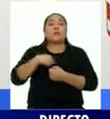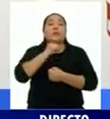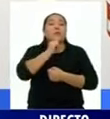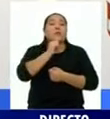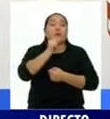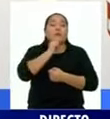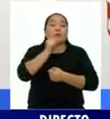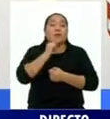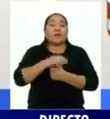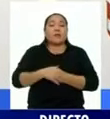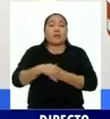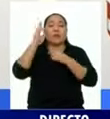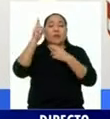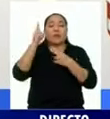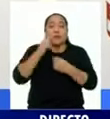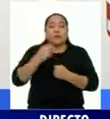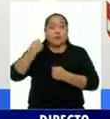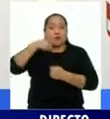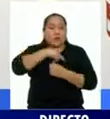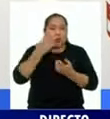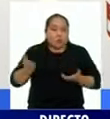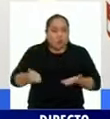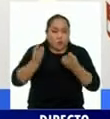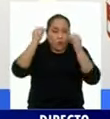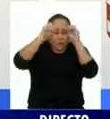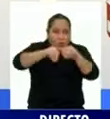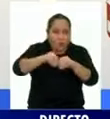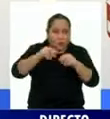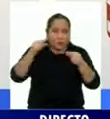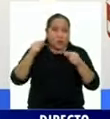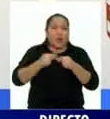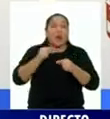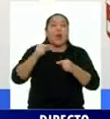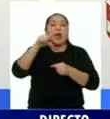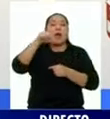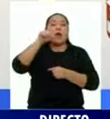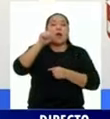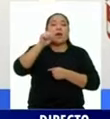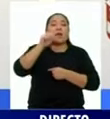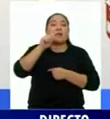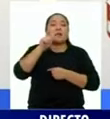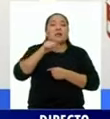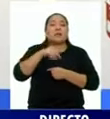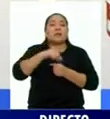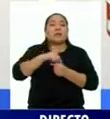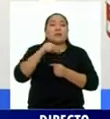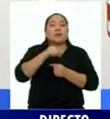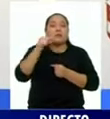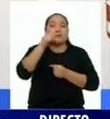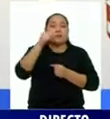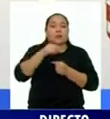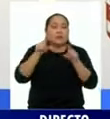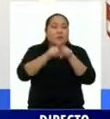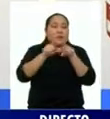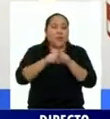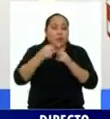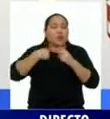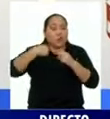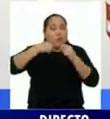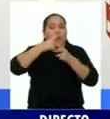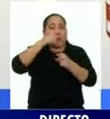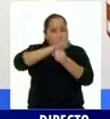incompleta, porque nosotros producimos gas. Prometo también investigar y responderles con más precisión